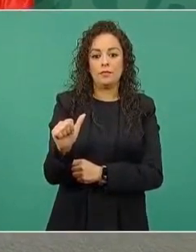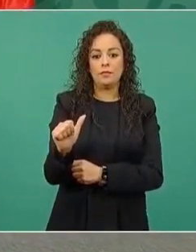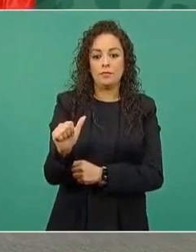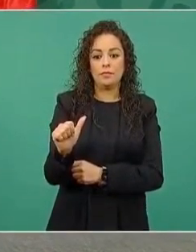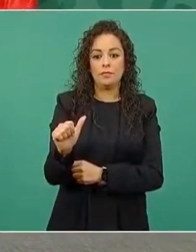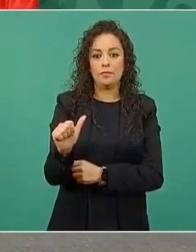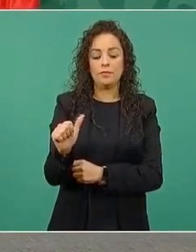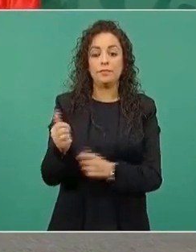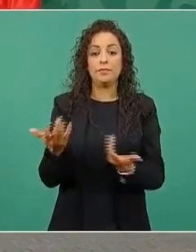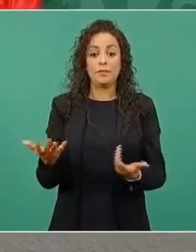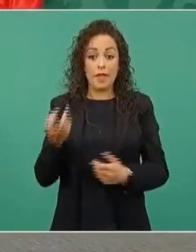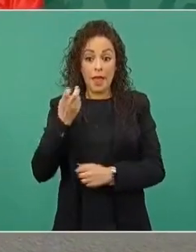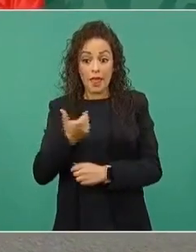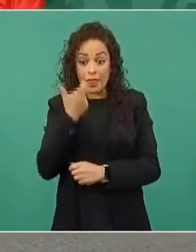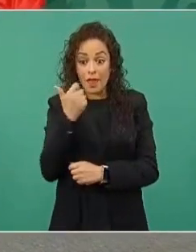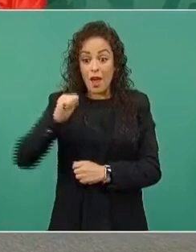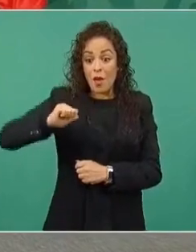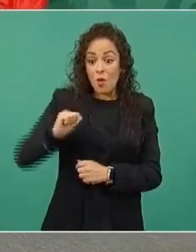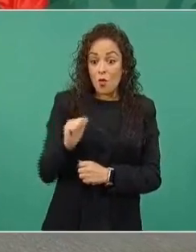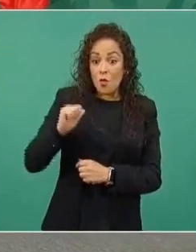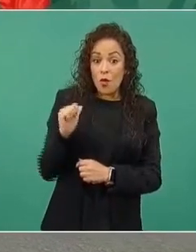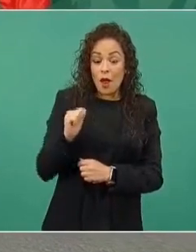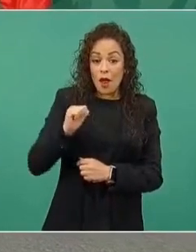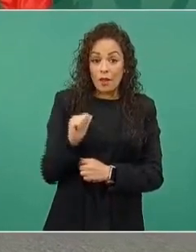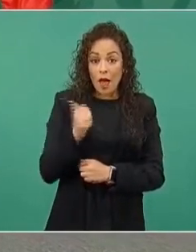Hubo este ahorro y se decidió